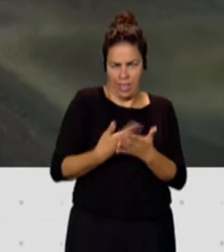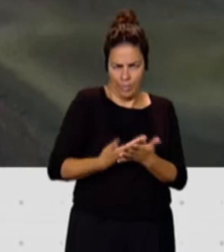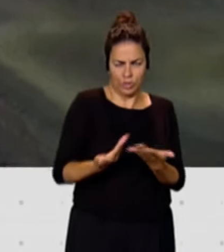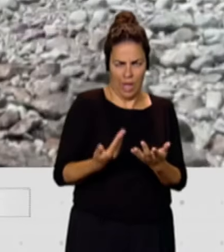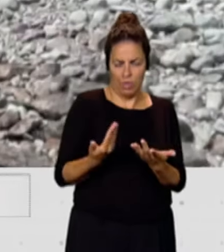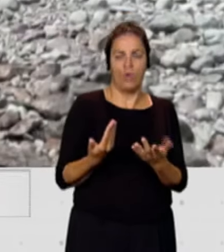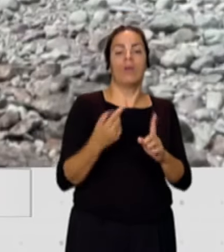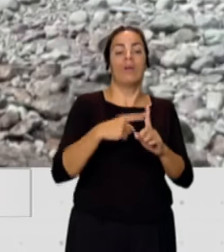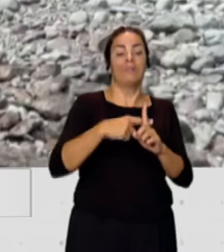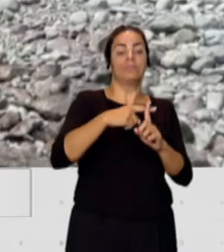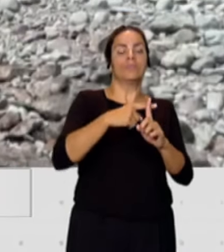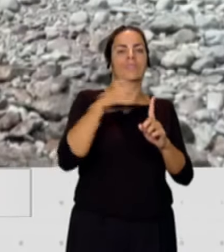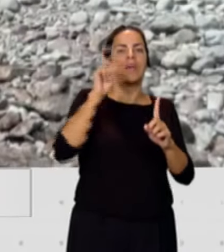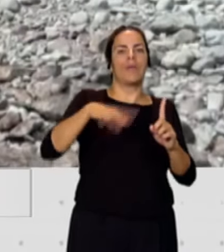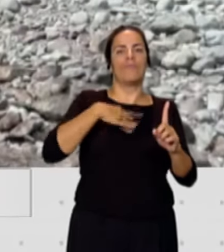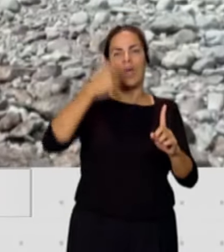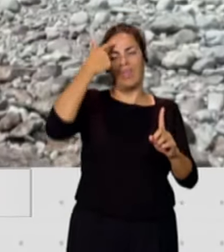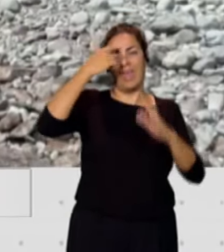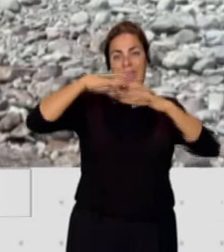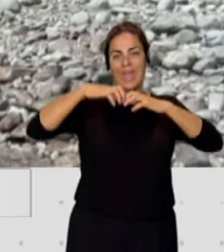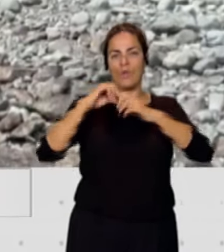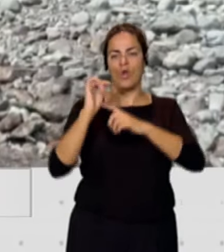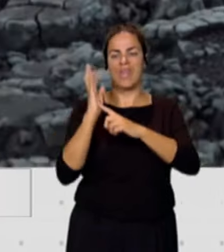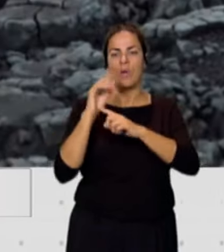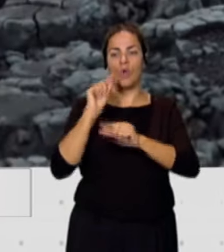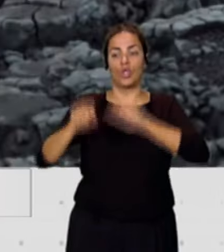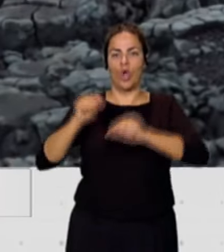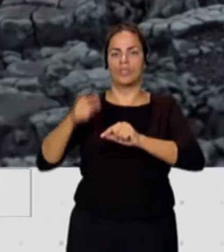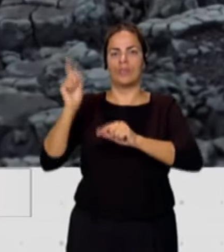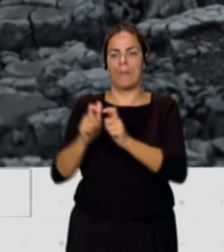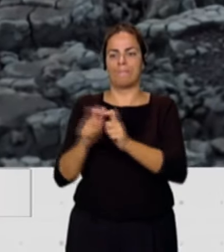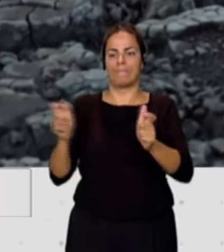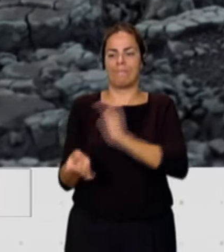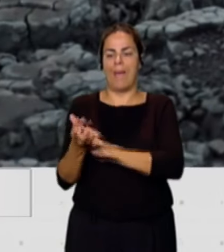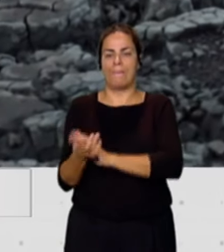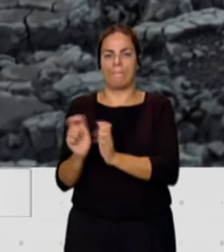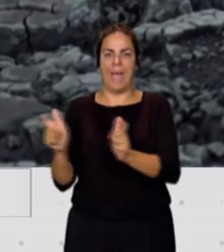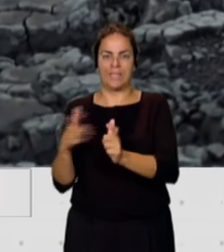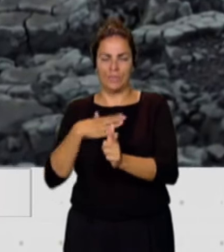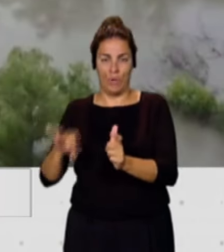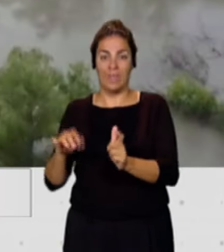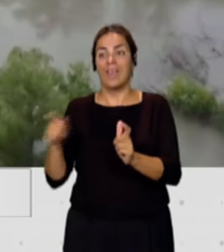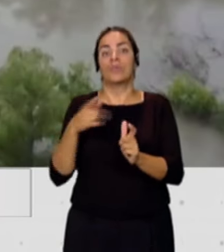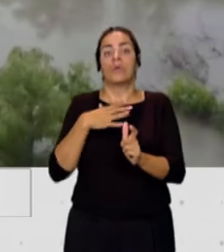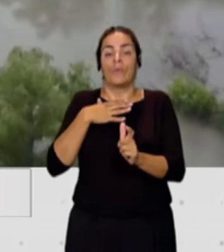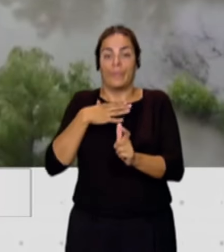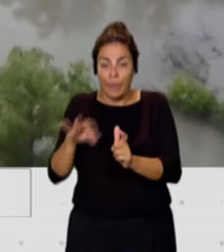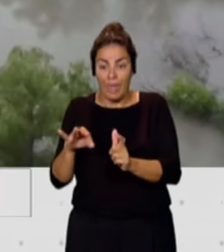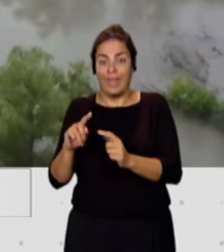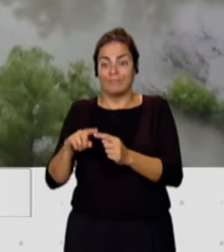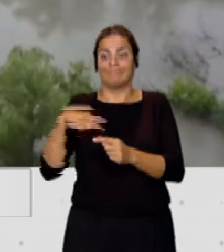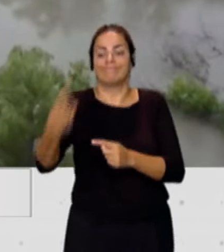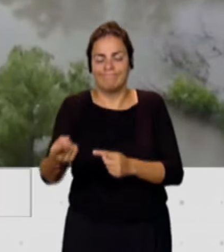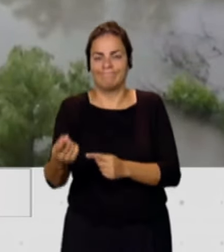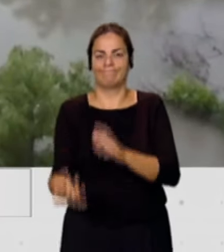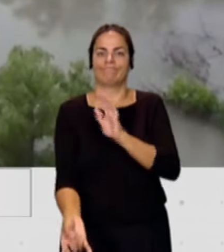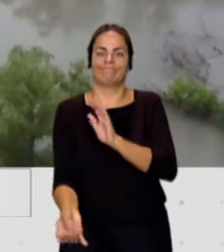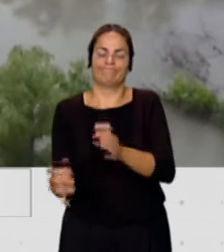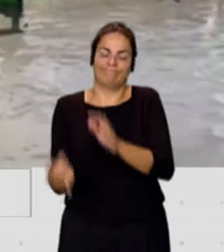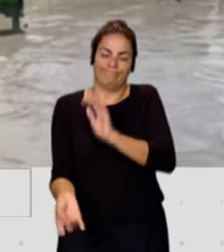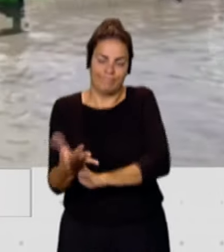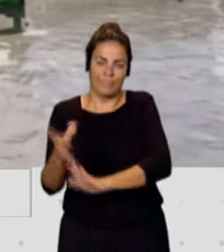también la producción de neurotóxicos en el cerebro que son desencadenantes tempranos de enfermedades como Alzheimer y y parkinson